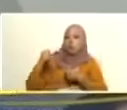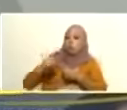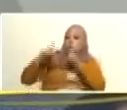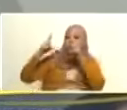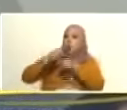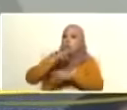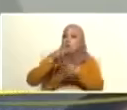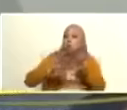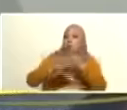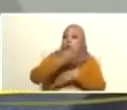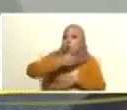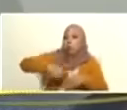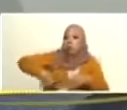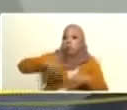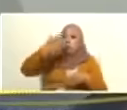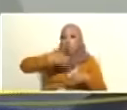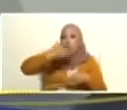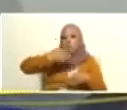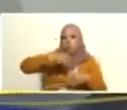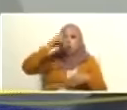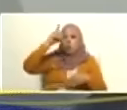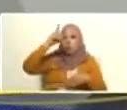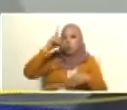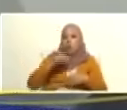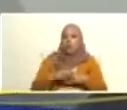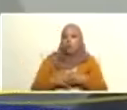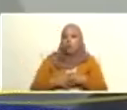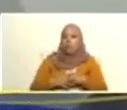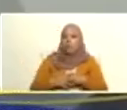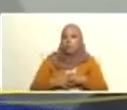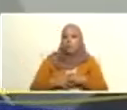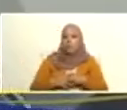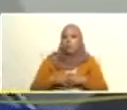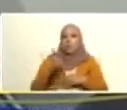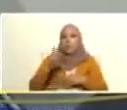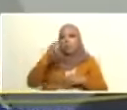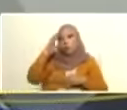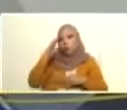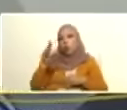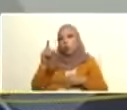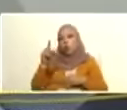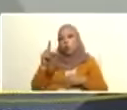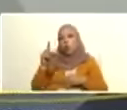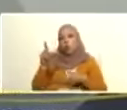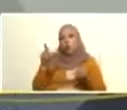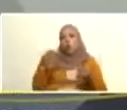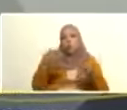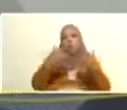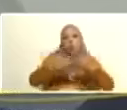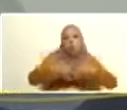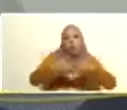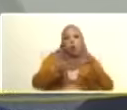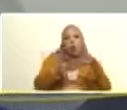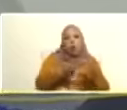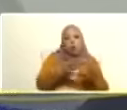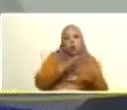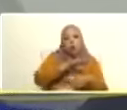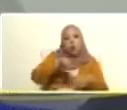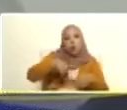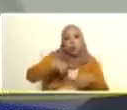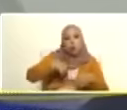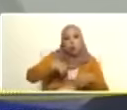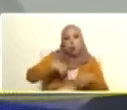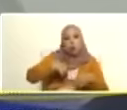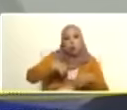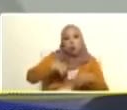vicepresidenta, y liderizado por el general Padrino López, el segundo anillo, que viene a ser ya nosotros en los